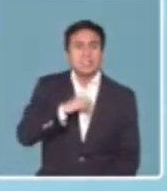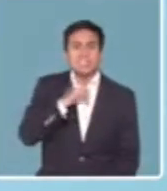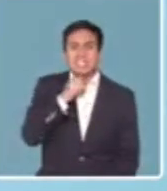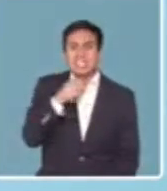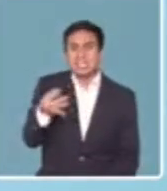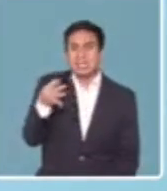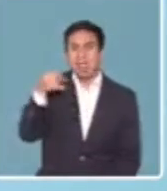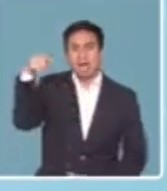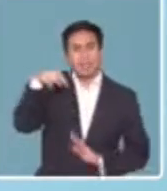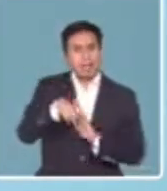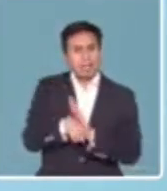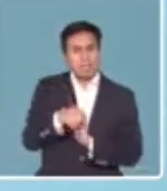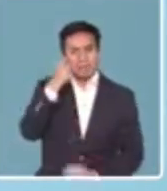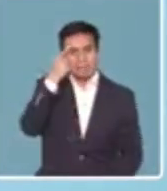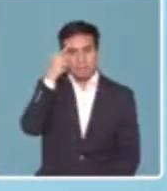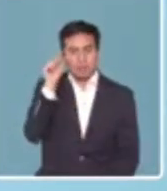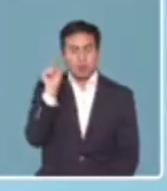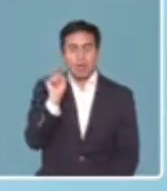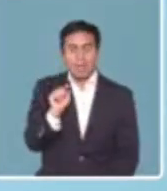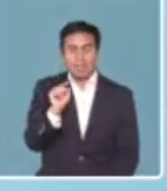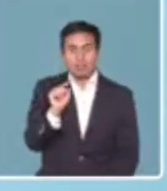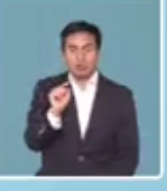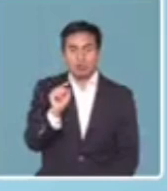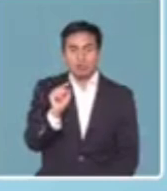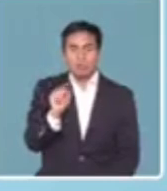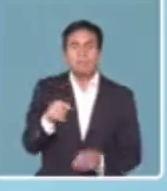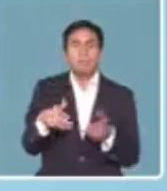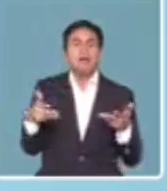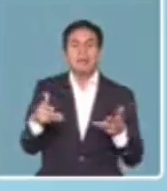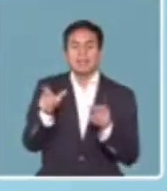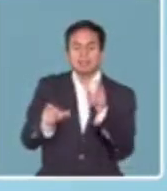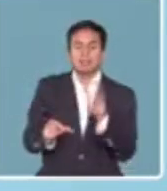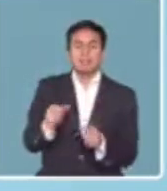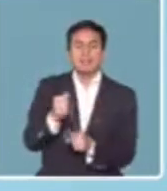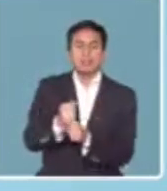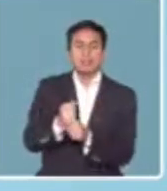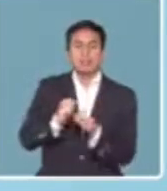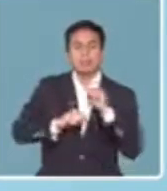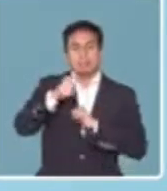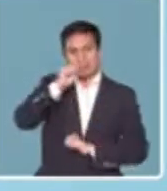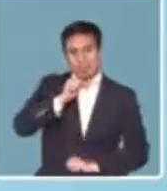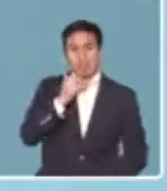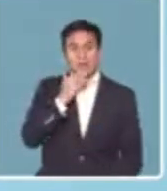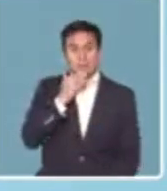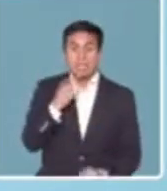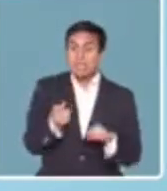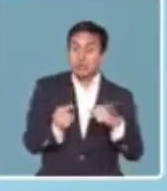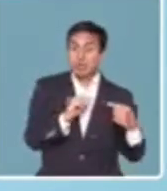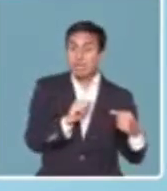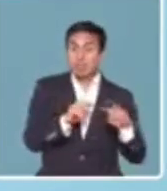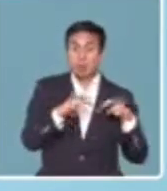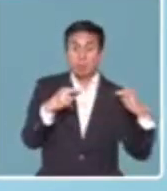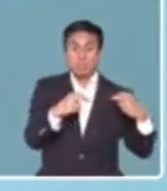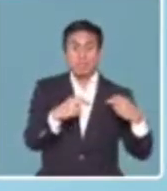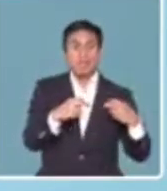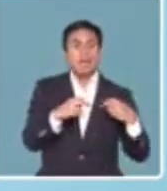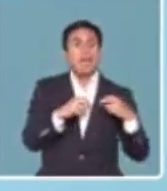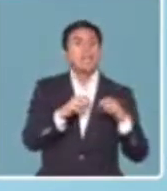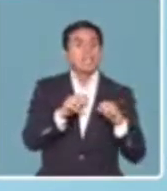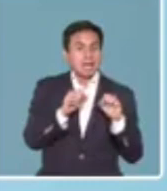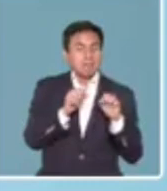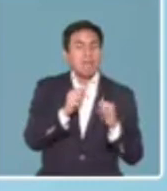si lo dijeron en detalle, pero esto es para los trabajadores del sector privado, pero también se está discutiendo en la mesa del sector